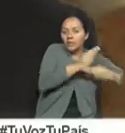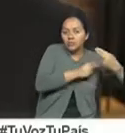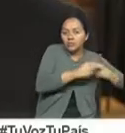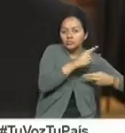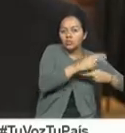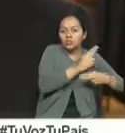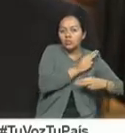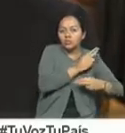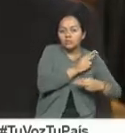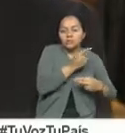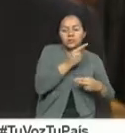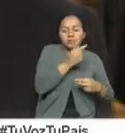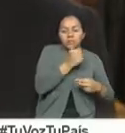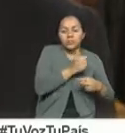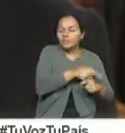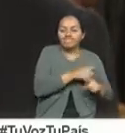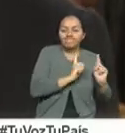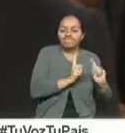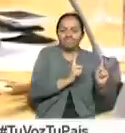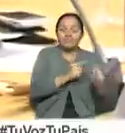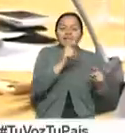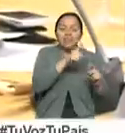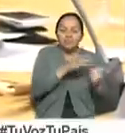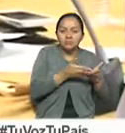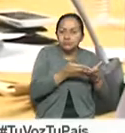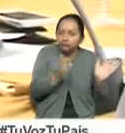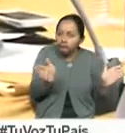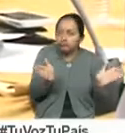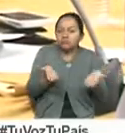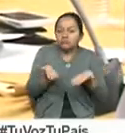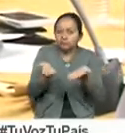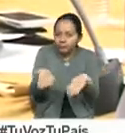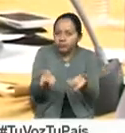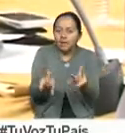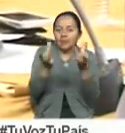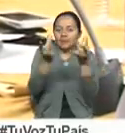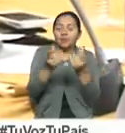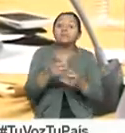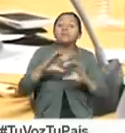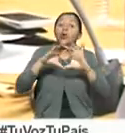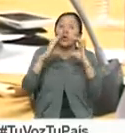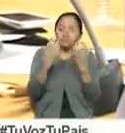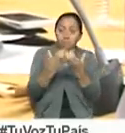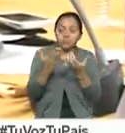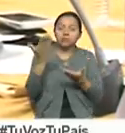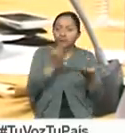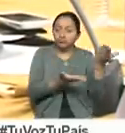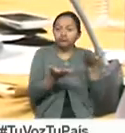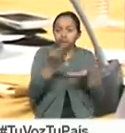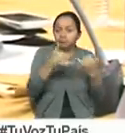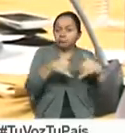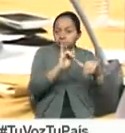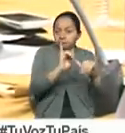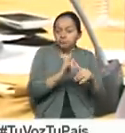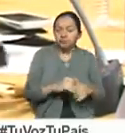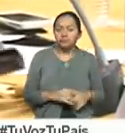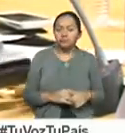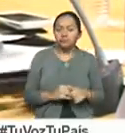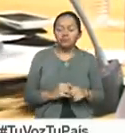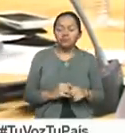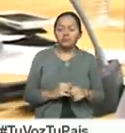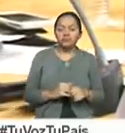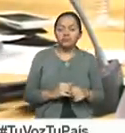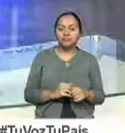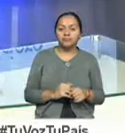las libertades para garantizar calidad. Está previsto que la Comisión siga recogiendo insumos sobre este tema.